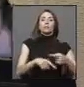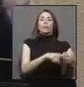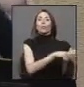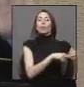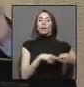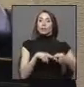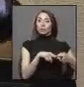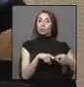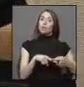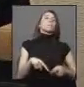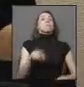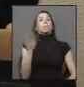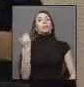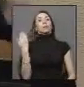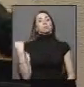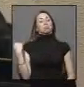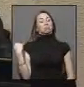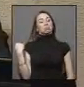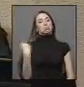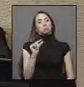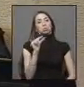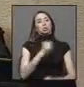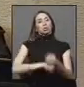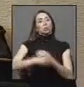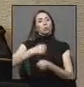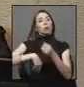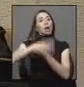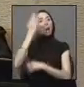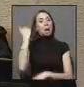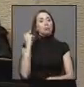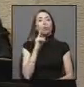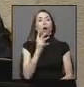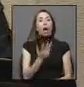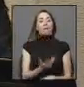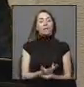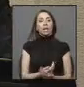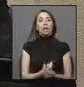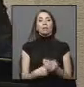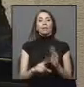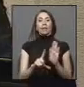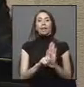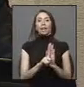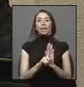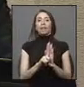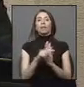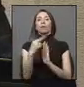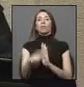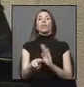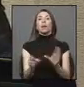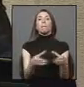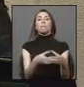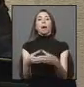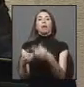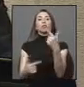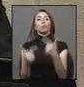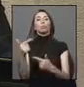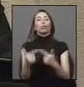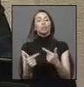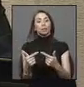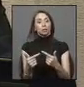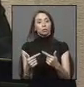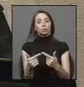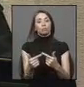Nosotros teníamos hasta hace pocos años atrás una ley de partidos políticos que exigía